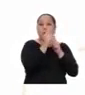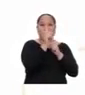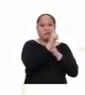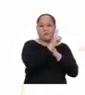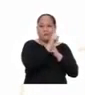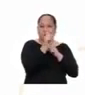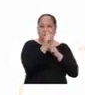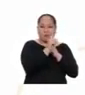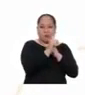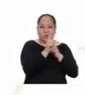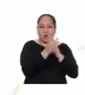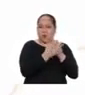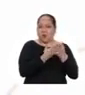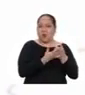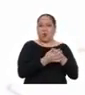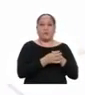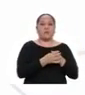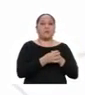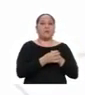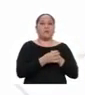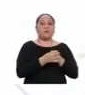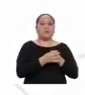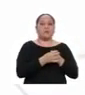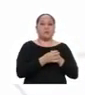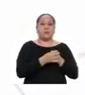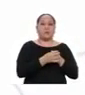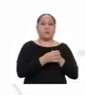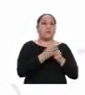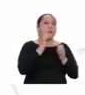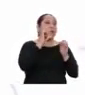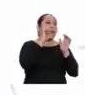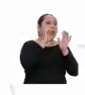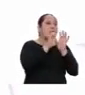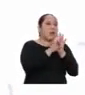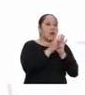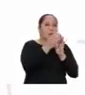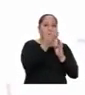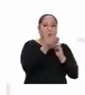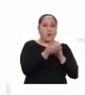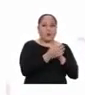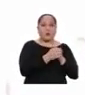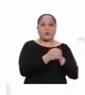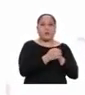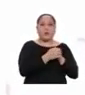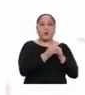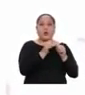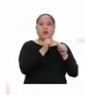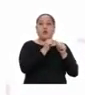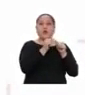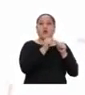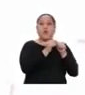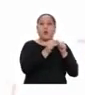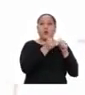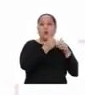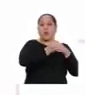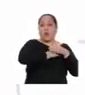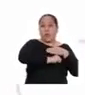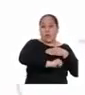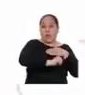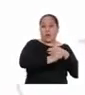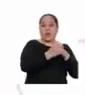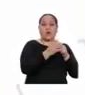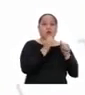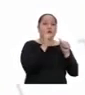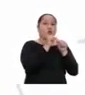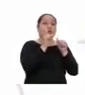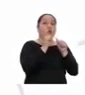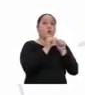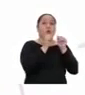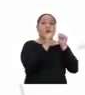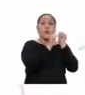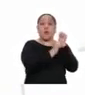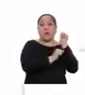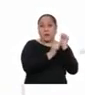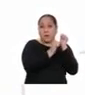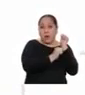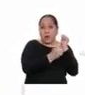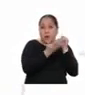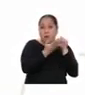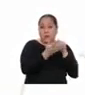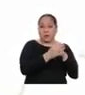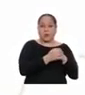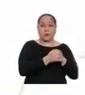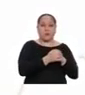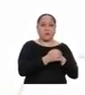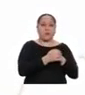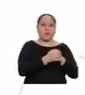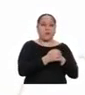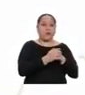intermedios entre dos valores específicos. Por ejemplo, número de hijos, número de hermanos.